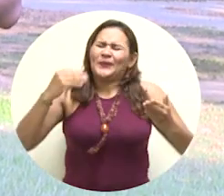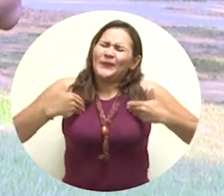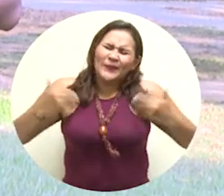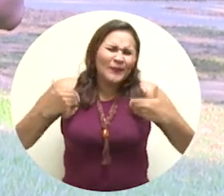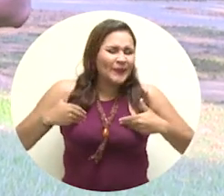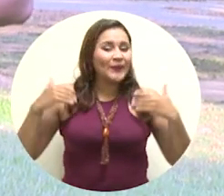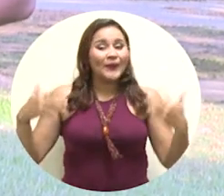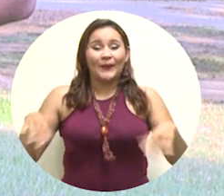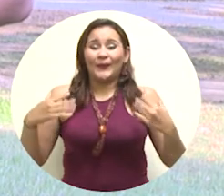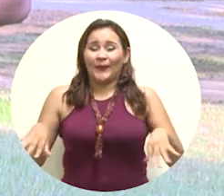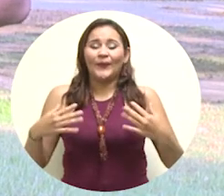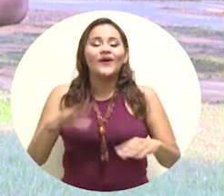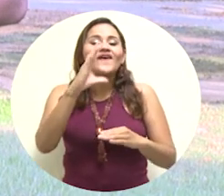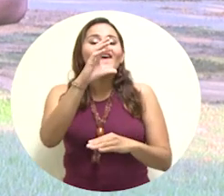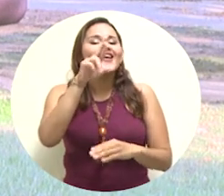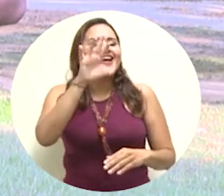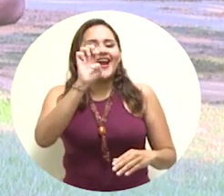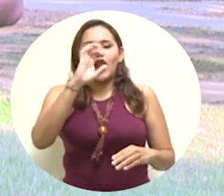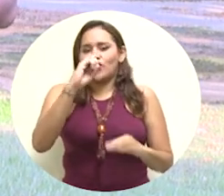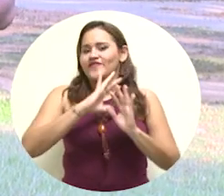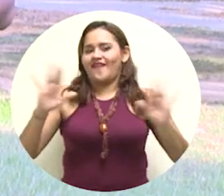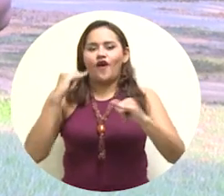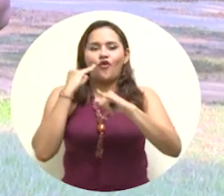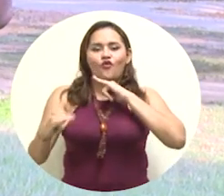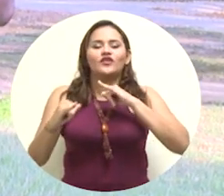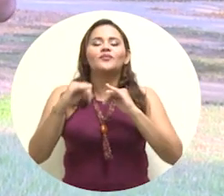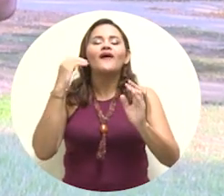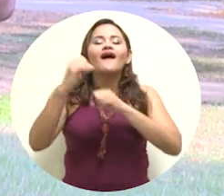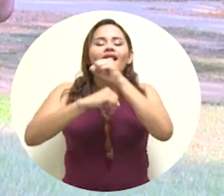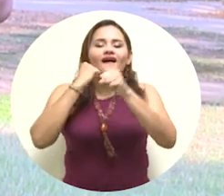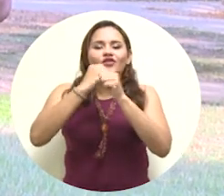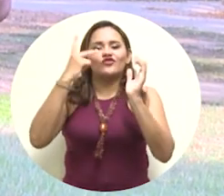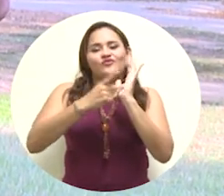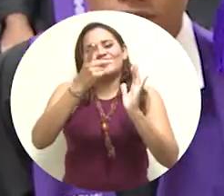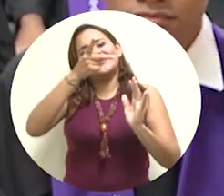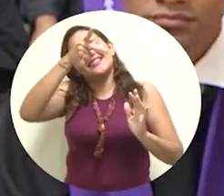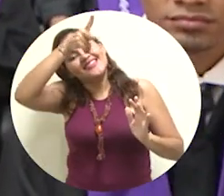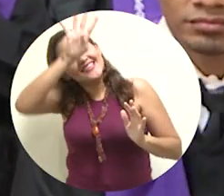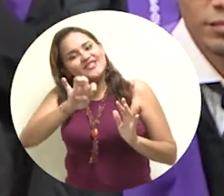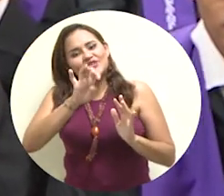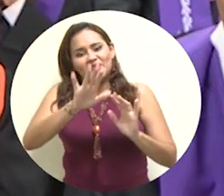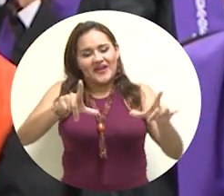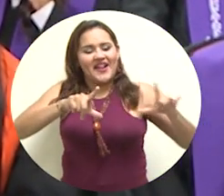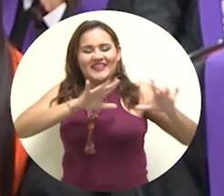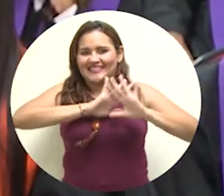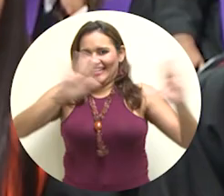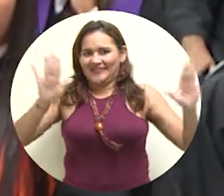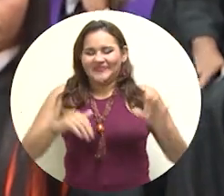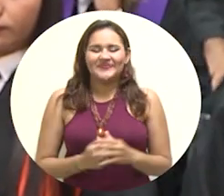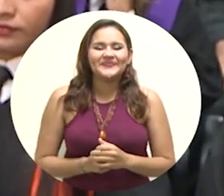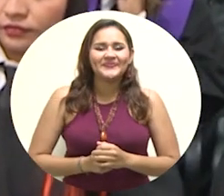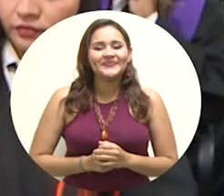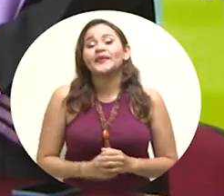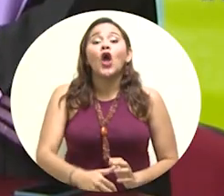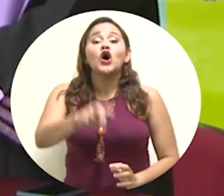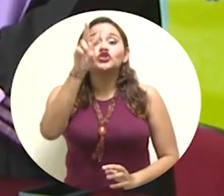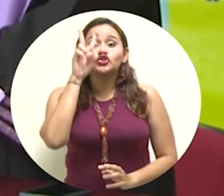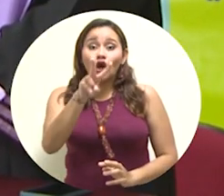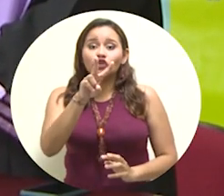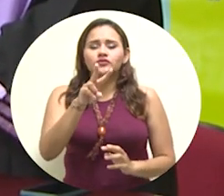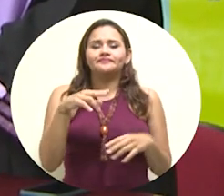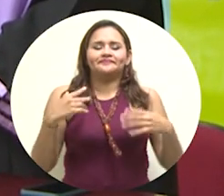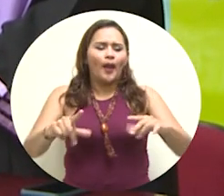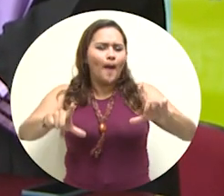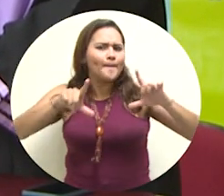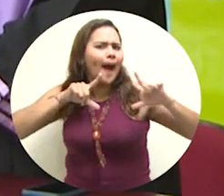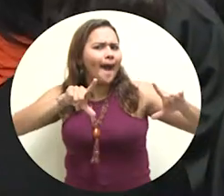asistentes, el CREO realizó su última ceremonia de graduación del 2019. En 2 ceremonias realizadas en el Auditorio